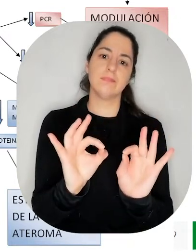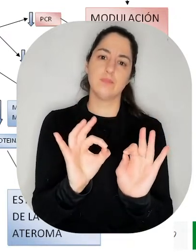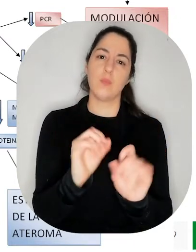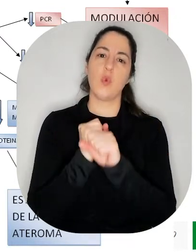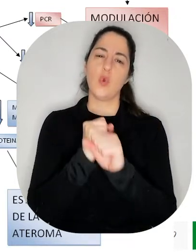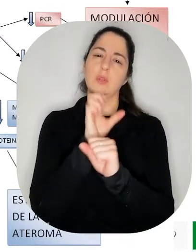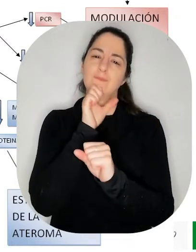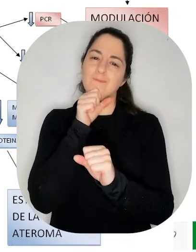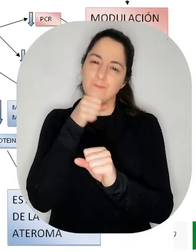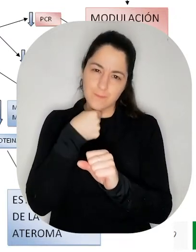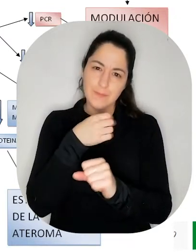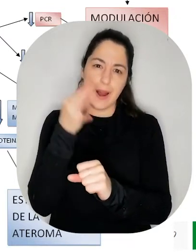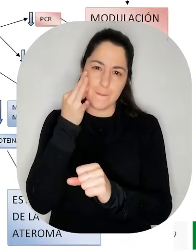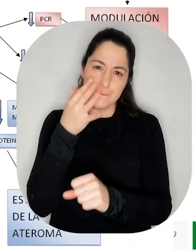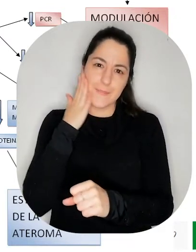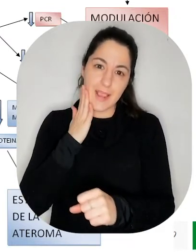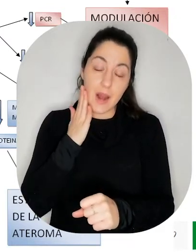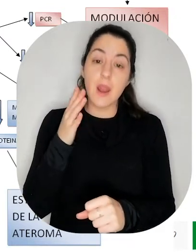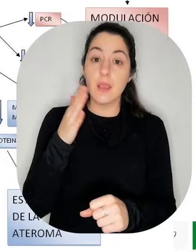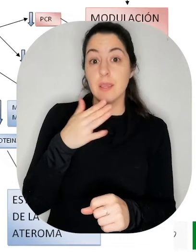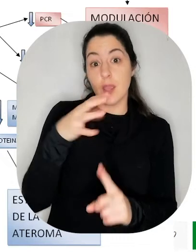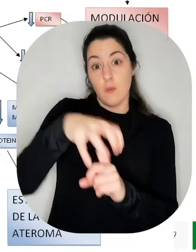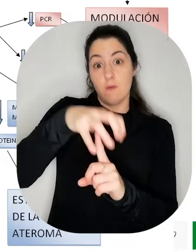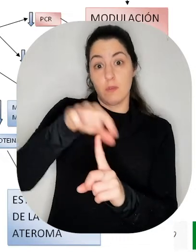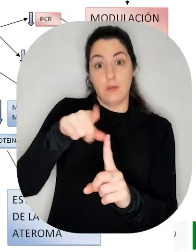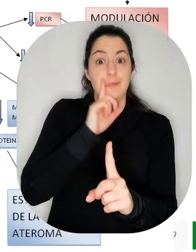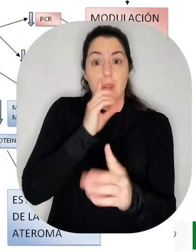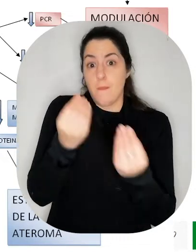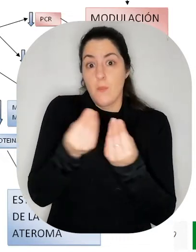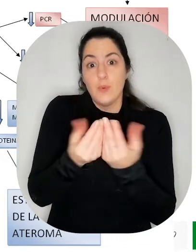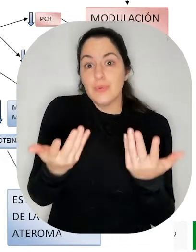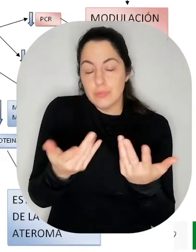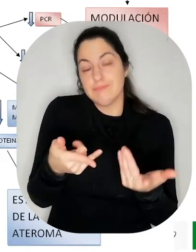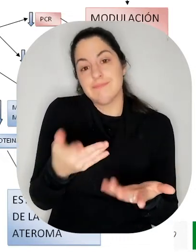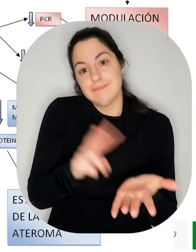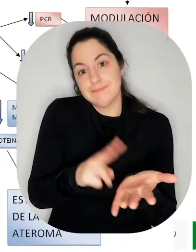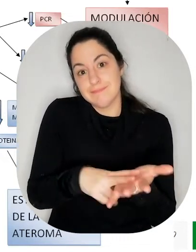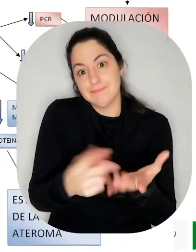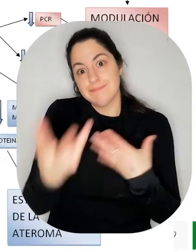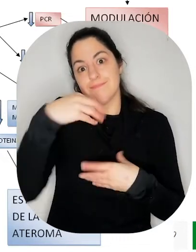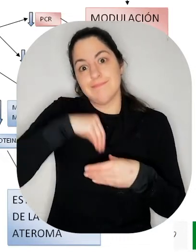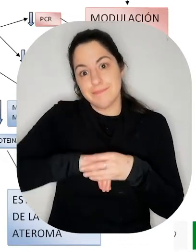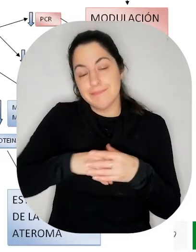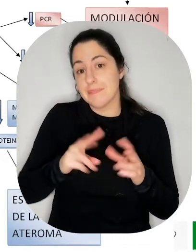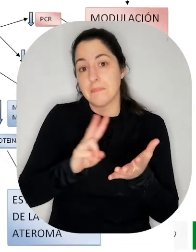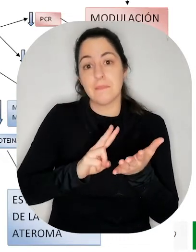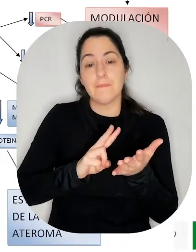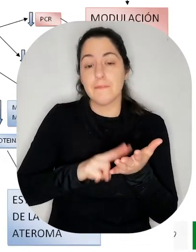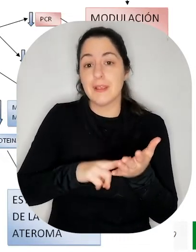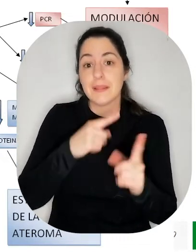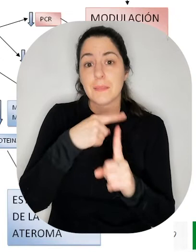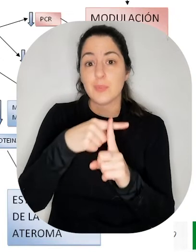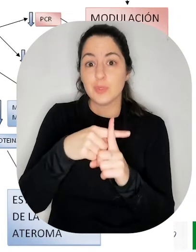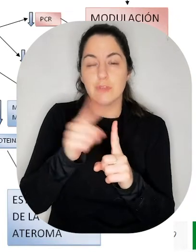potencial antioxidante que tiene. Y sabemos que el hongo ostra es riquísimo en polifenoles, y entonces, incluso aunque ese